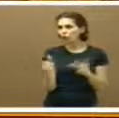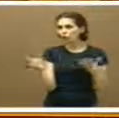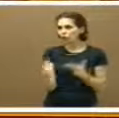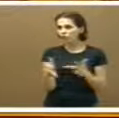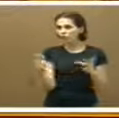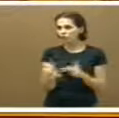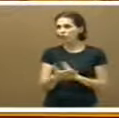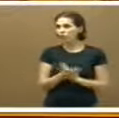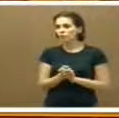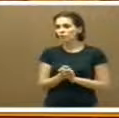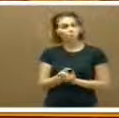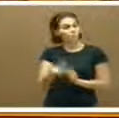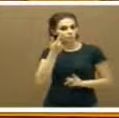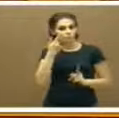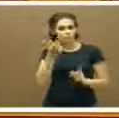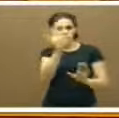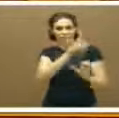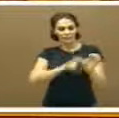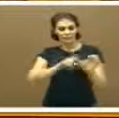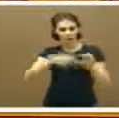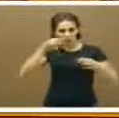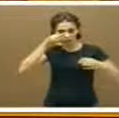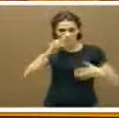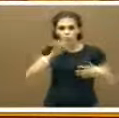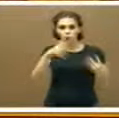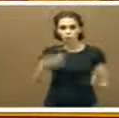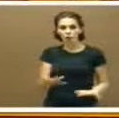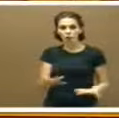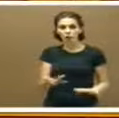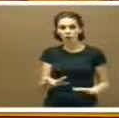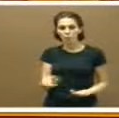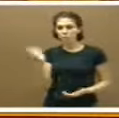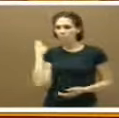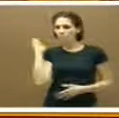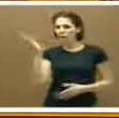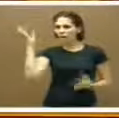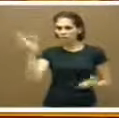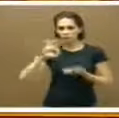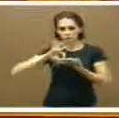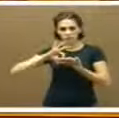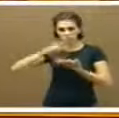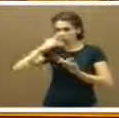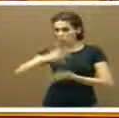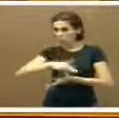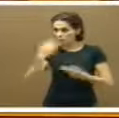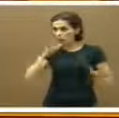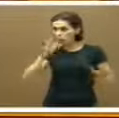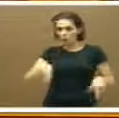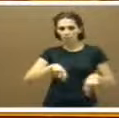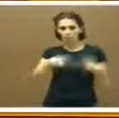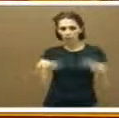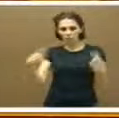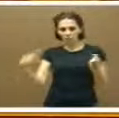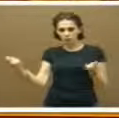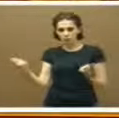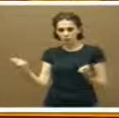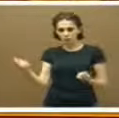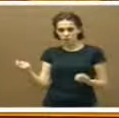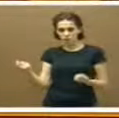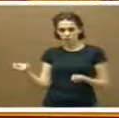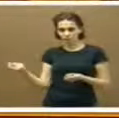Mire, en la Extremadura real y de hoy se están cargando de un pulmazo todos nuestros servicios públicos. Toda la herencia social